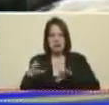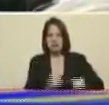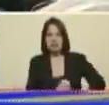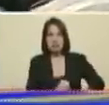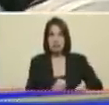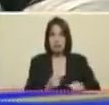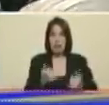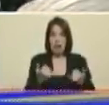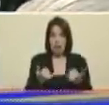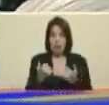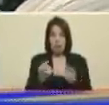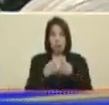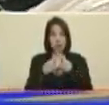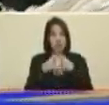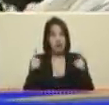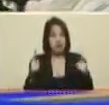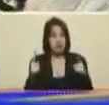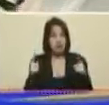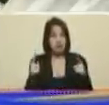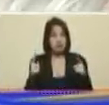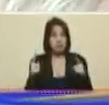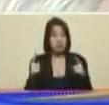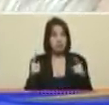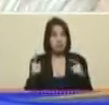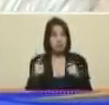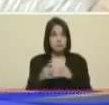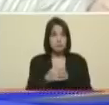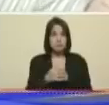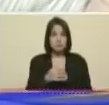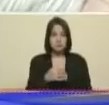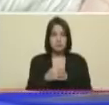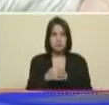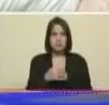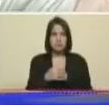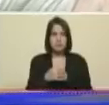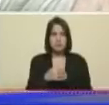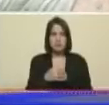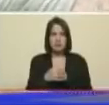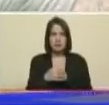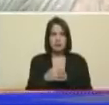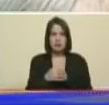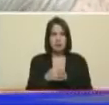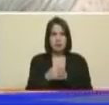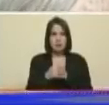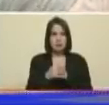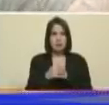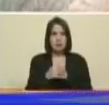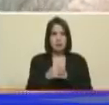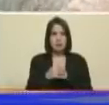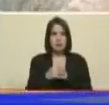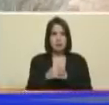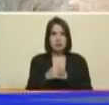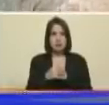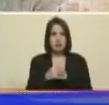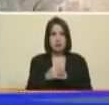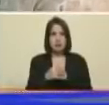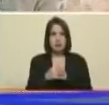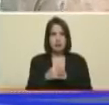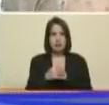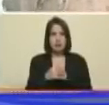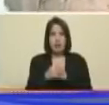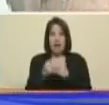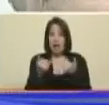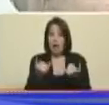tenemos ahora, que es velado. Es distinto el tipo de sabotaje petrolero que